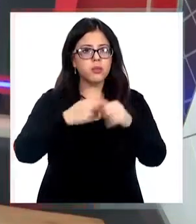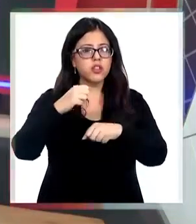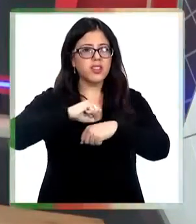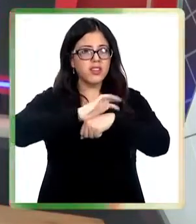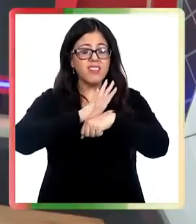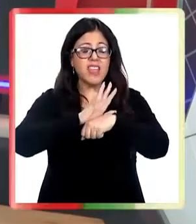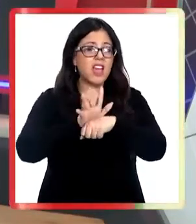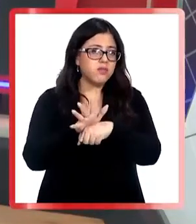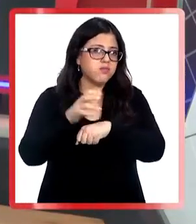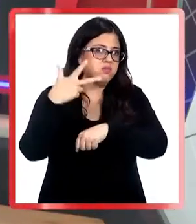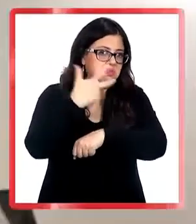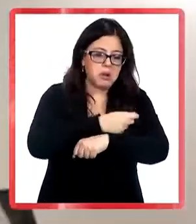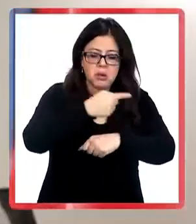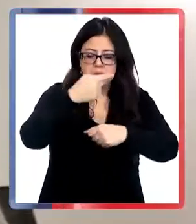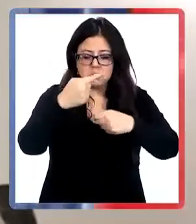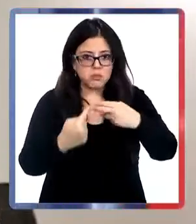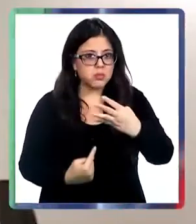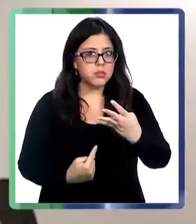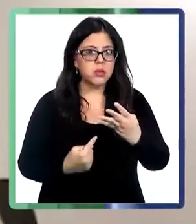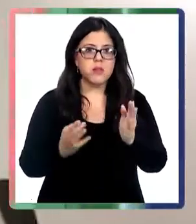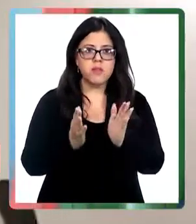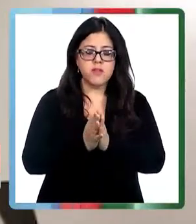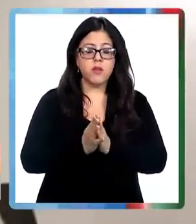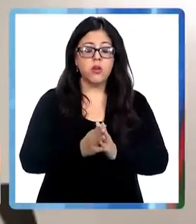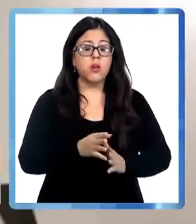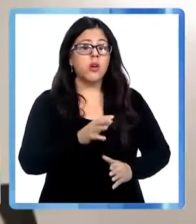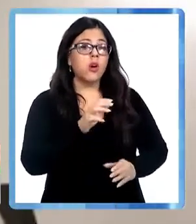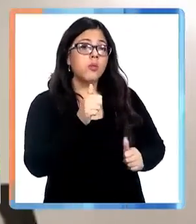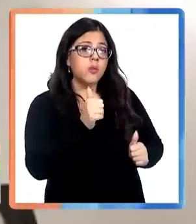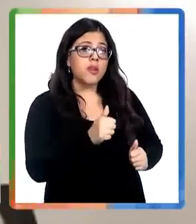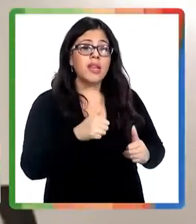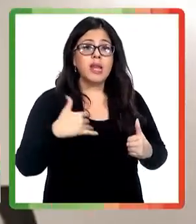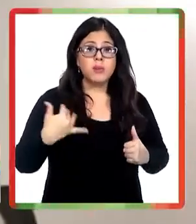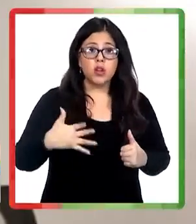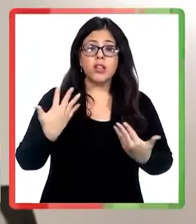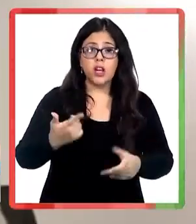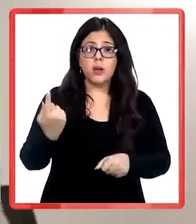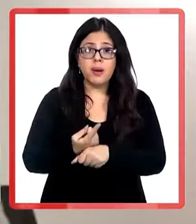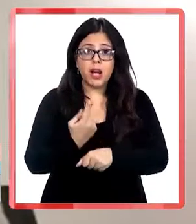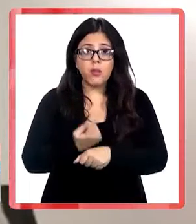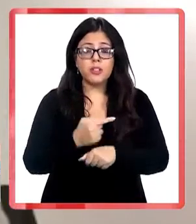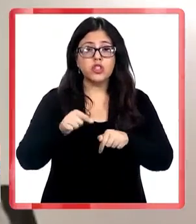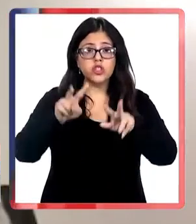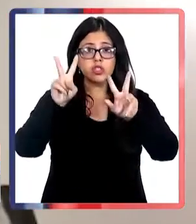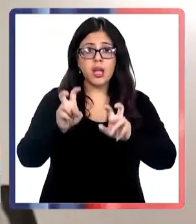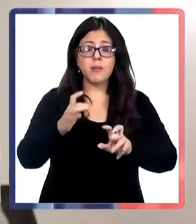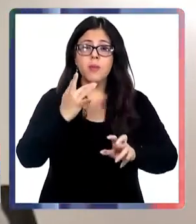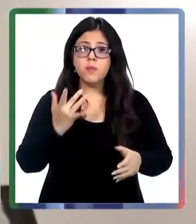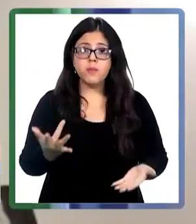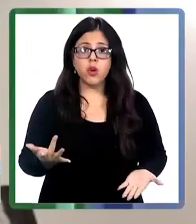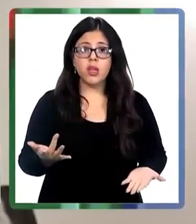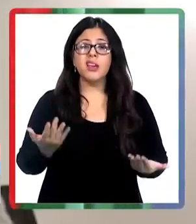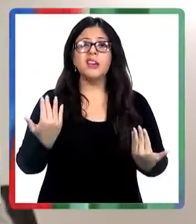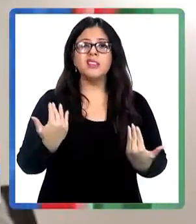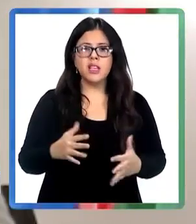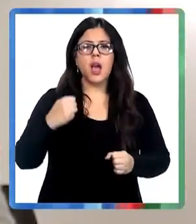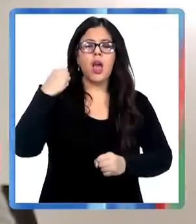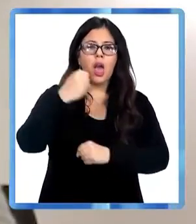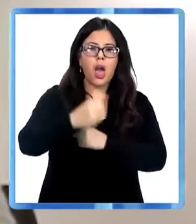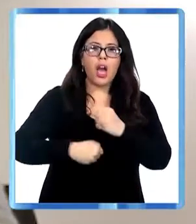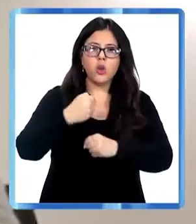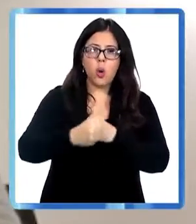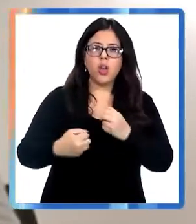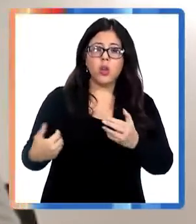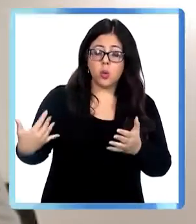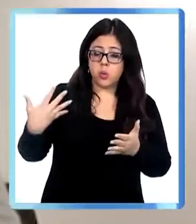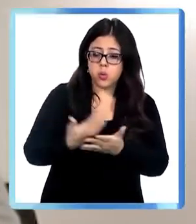vacunación con este tipo de enfermedades? Bien, bueno, muy importante que tengamos esta oportunidad para conversar al respecto, porque tenemos ya un par de